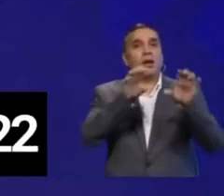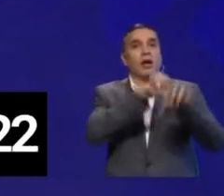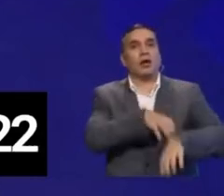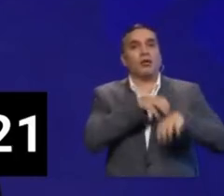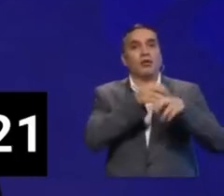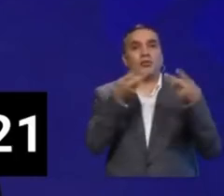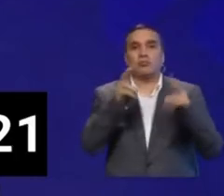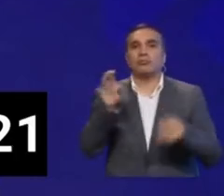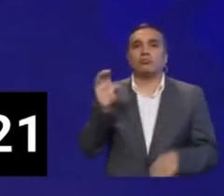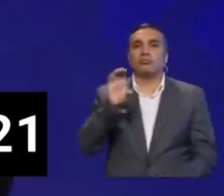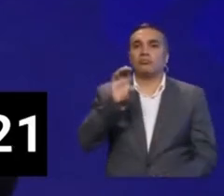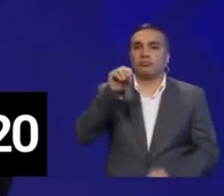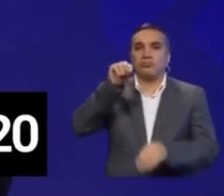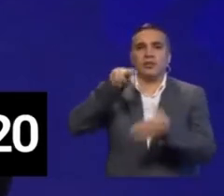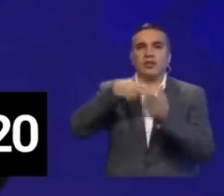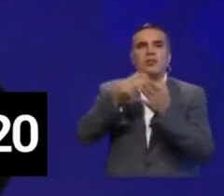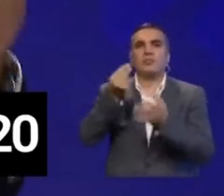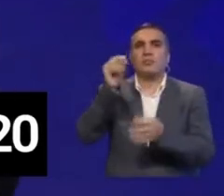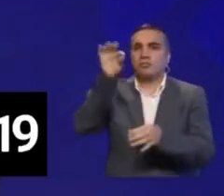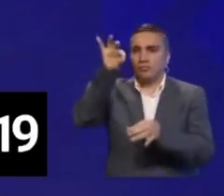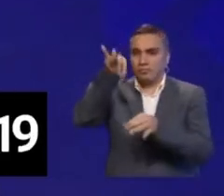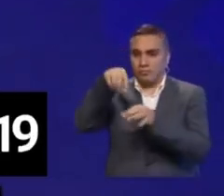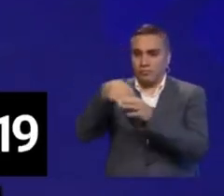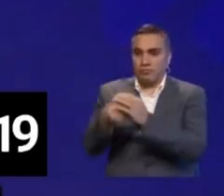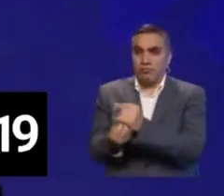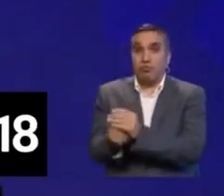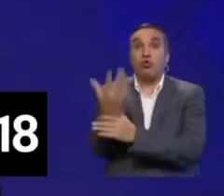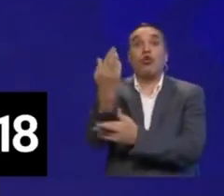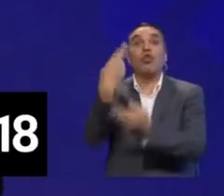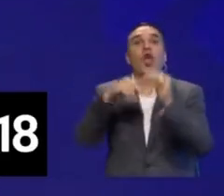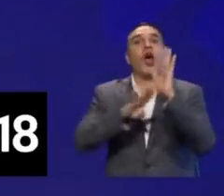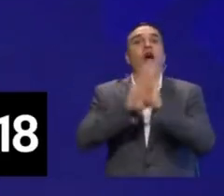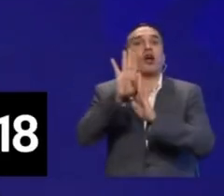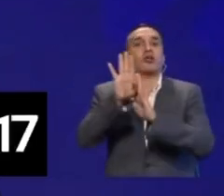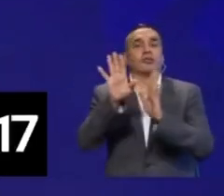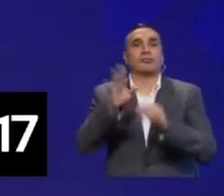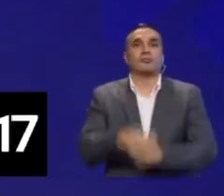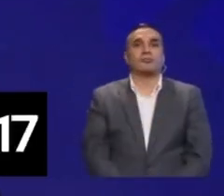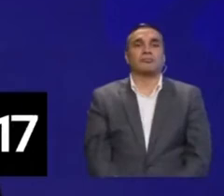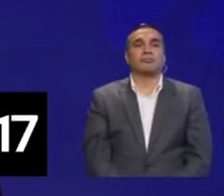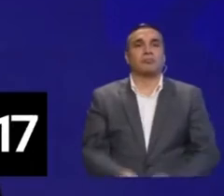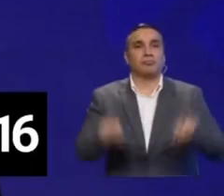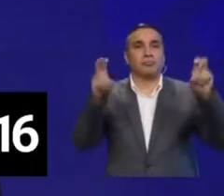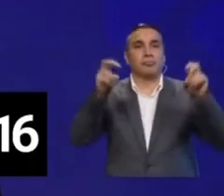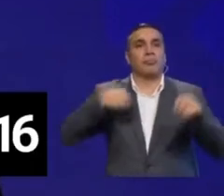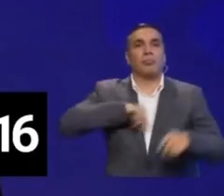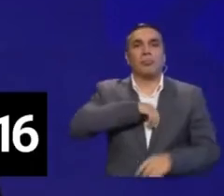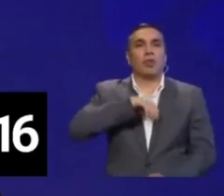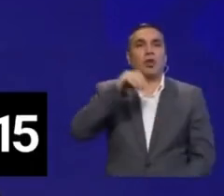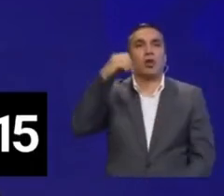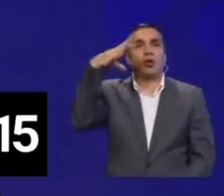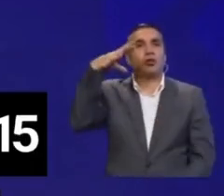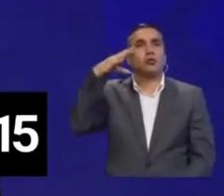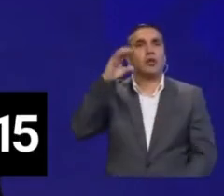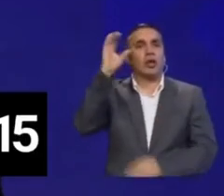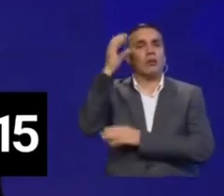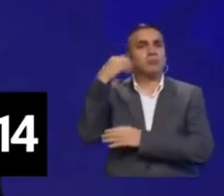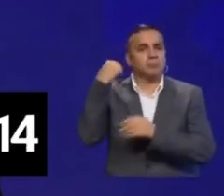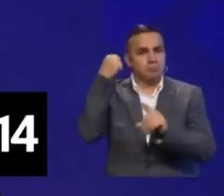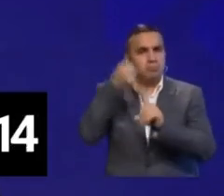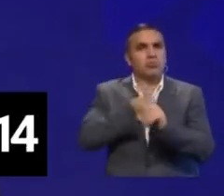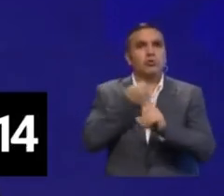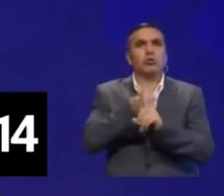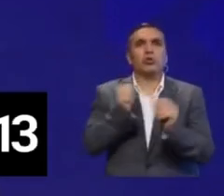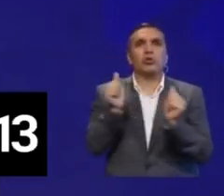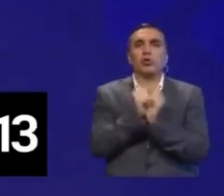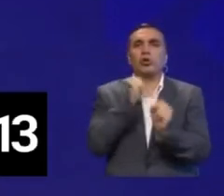con capital semilla. El tema de lo que es hoy día la emergencia climática la afrontaremos inmediatamente, con capacidad,